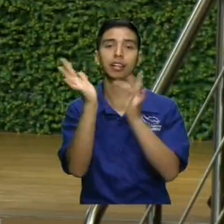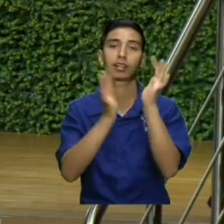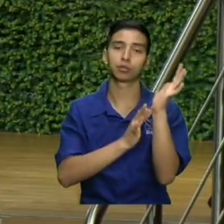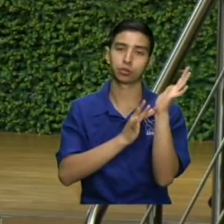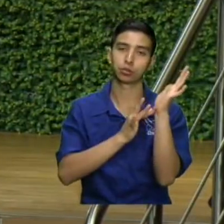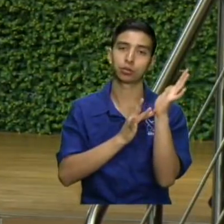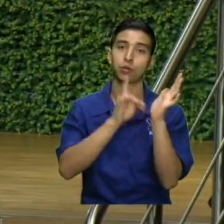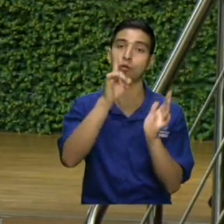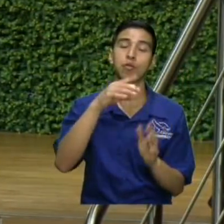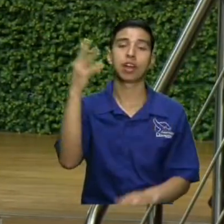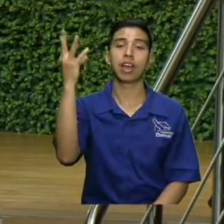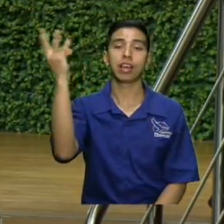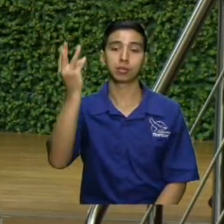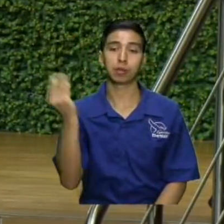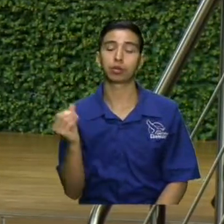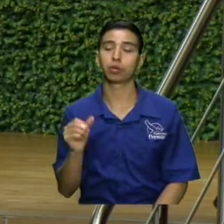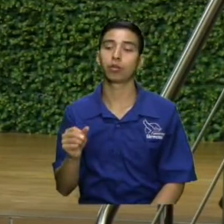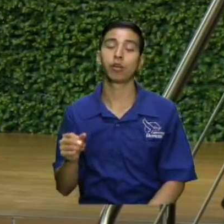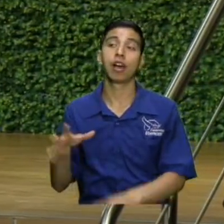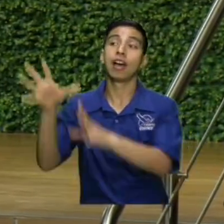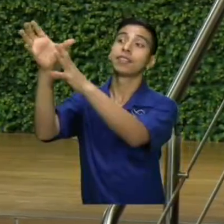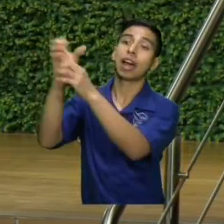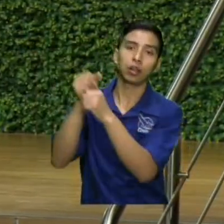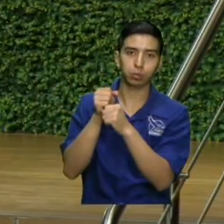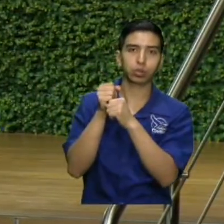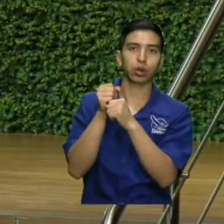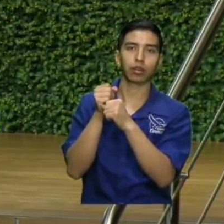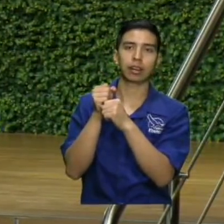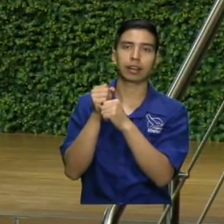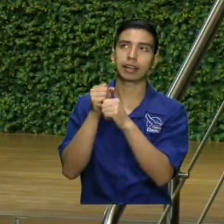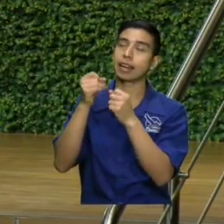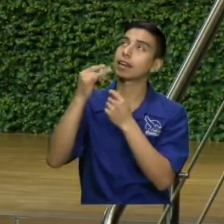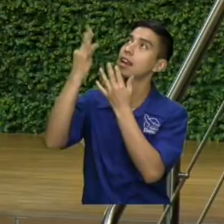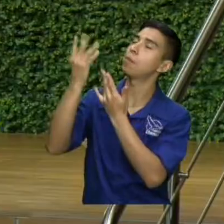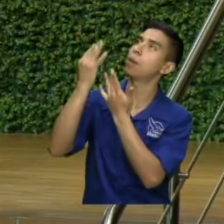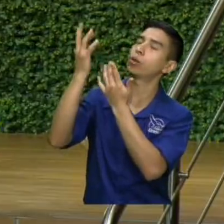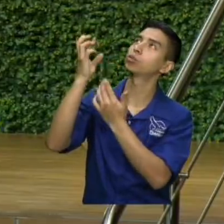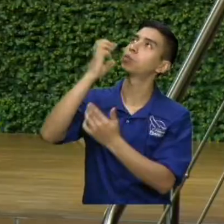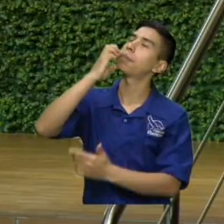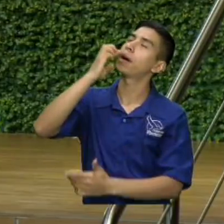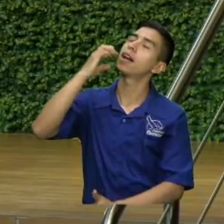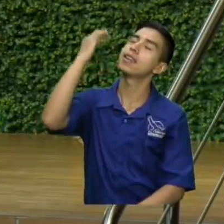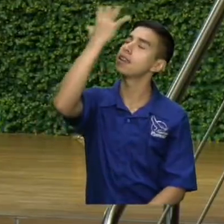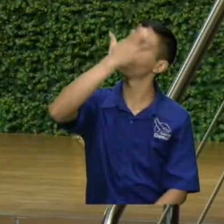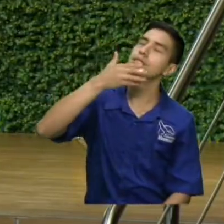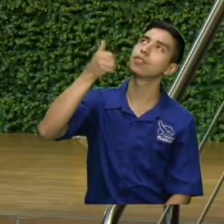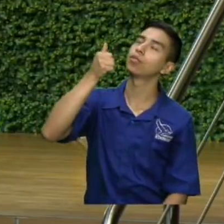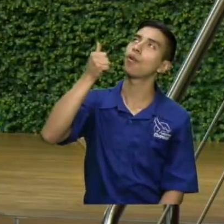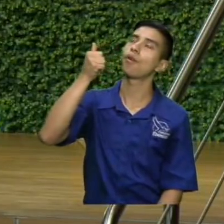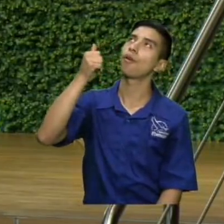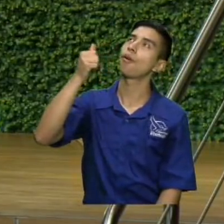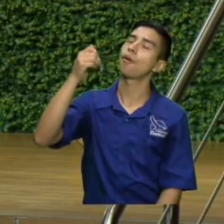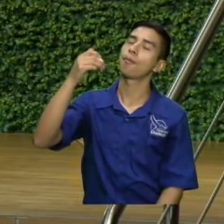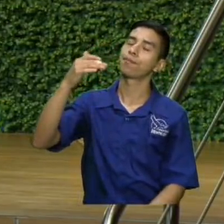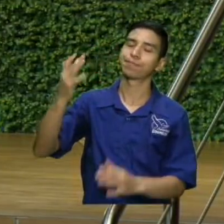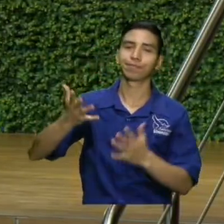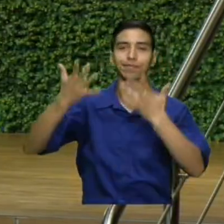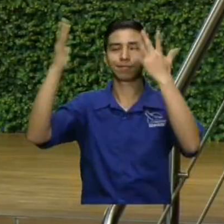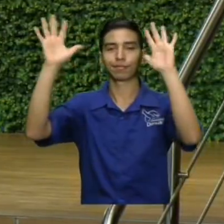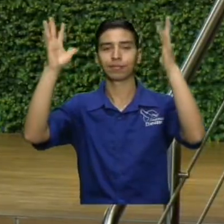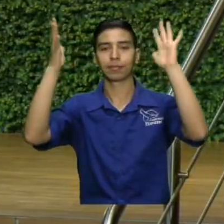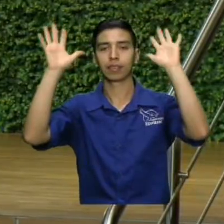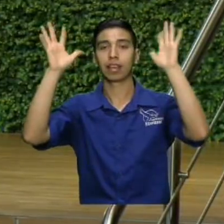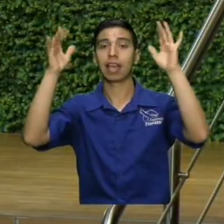con el Espíritu Santo. Y ese Espíritu Santo viene después del Espíritu de Cristo. Denle un aplauso bien fuerte al Rey. Esto es parte del pacto.